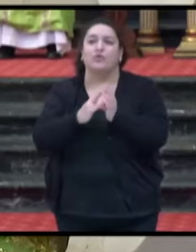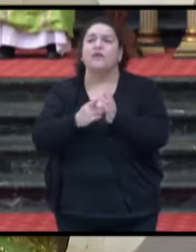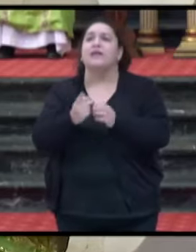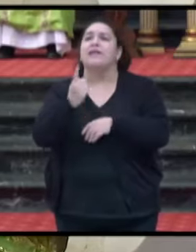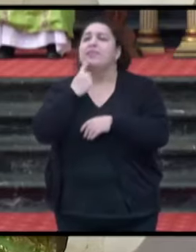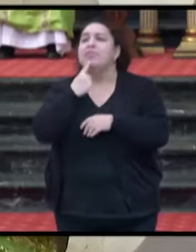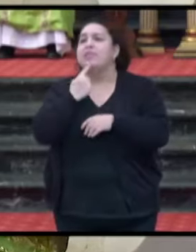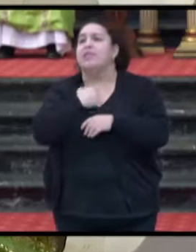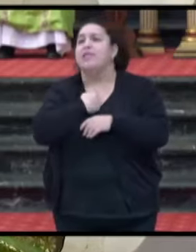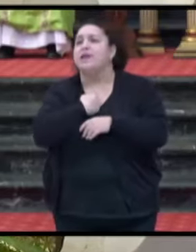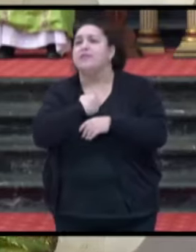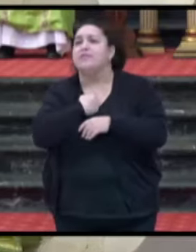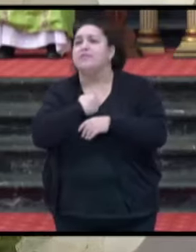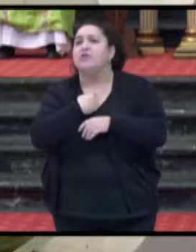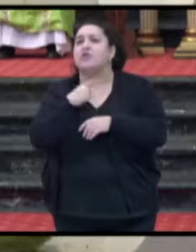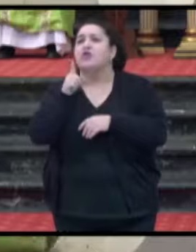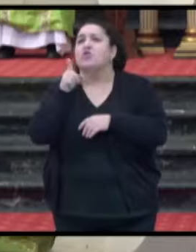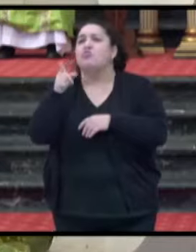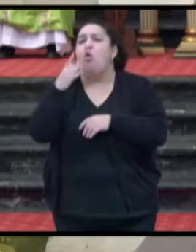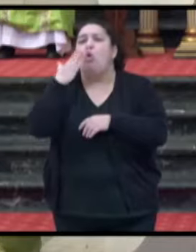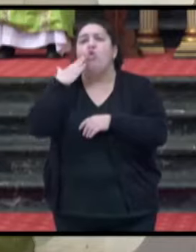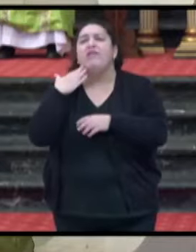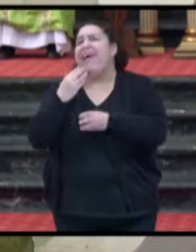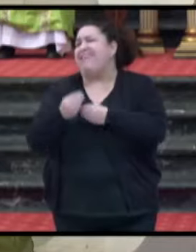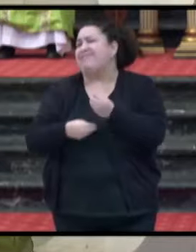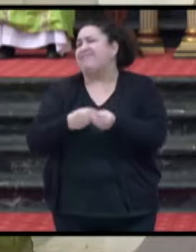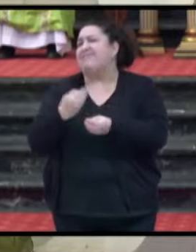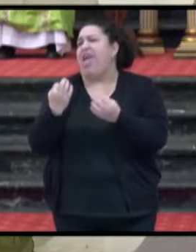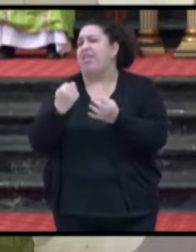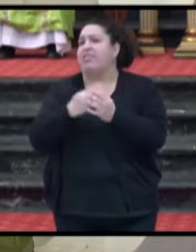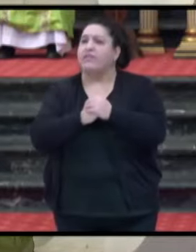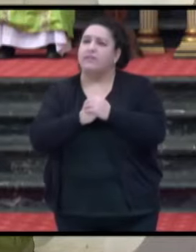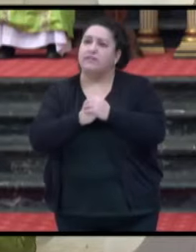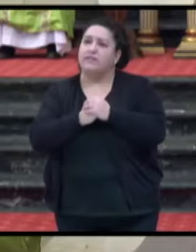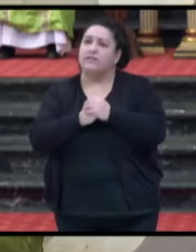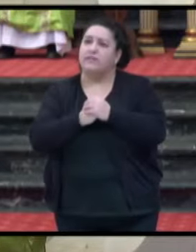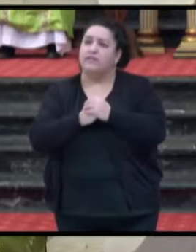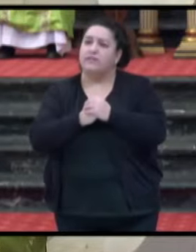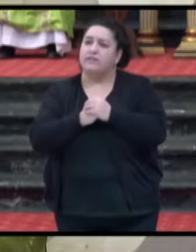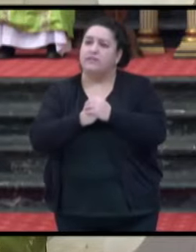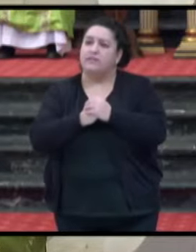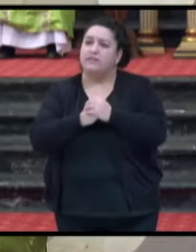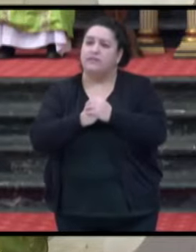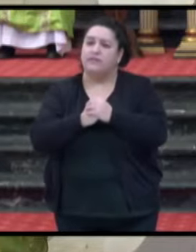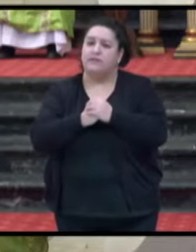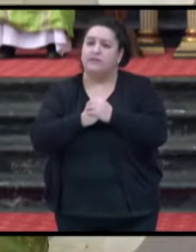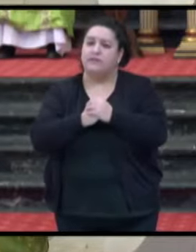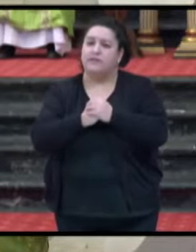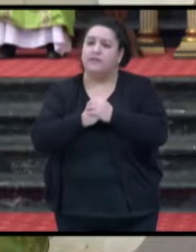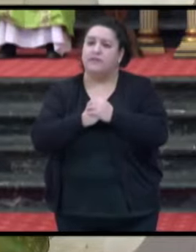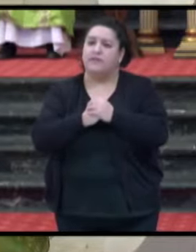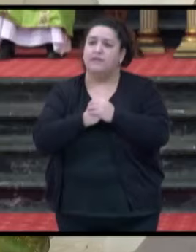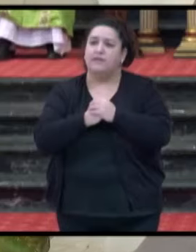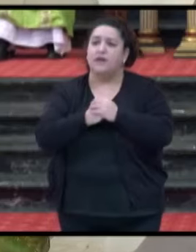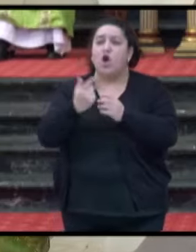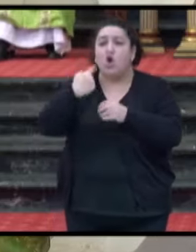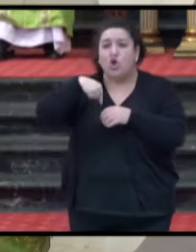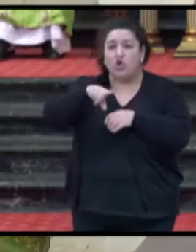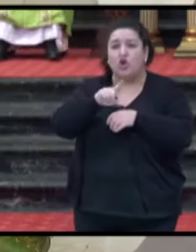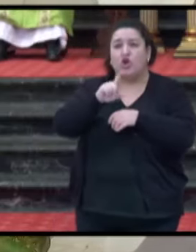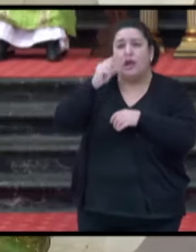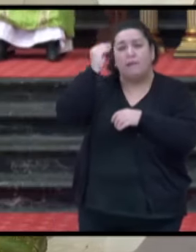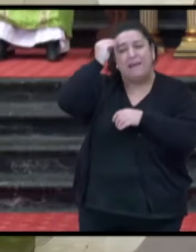dinos qué haces tú en un día contamos que eh en la mentalidad